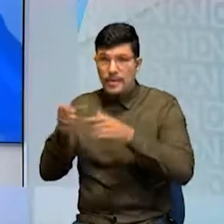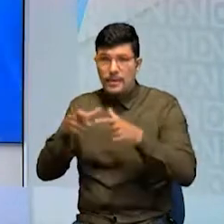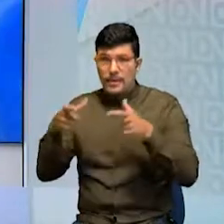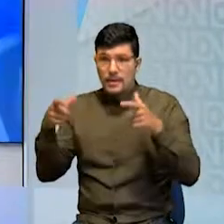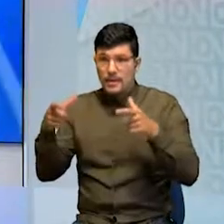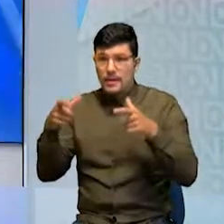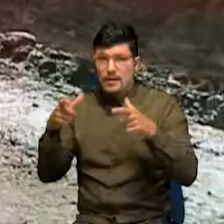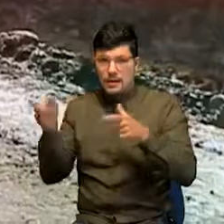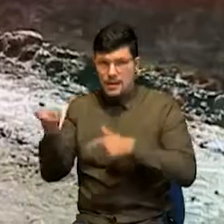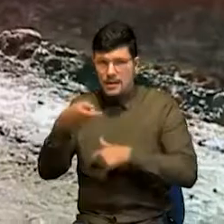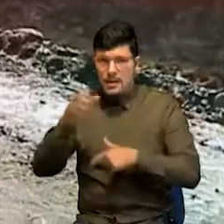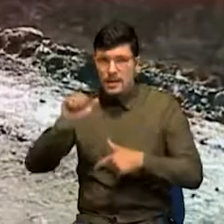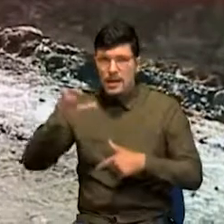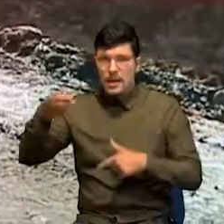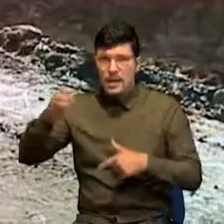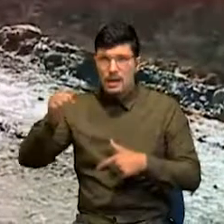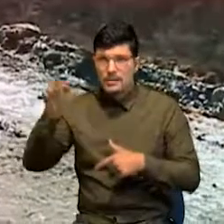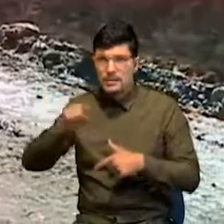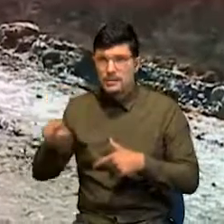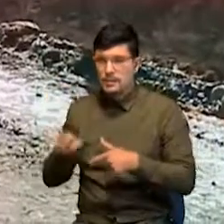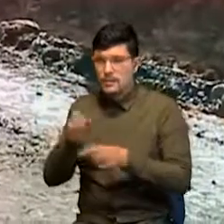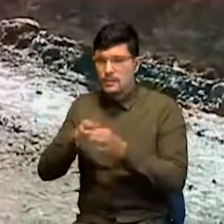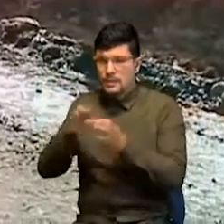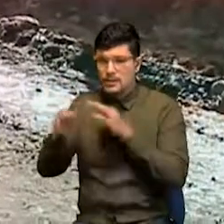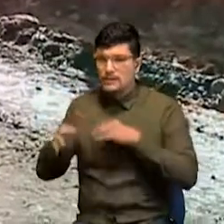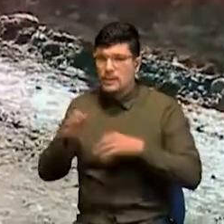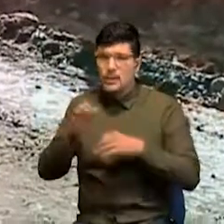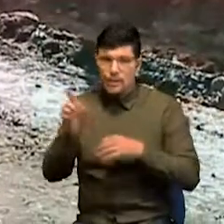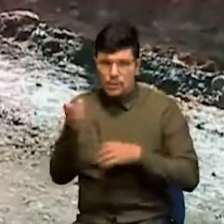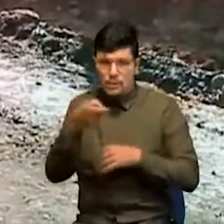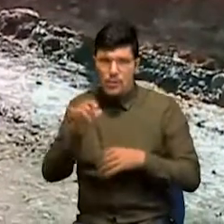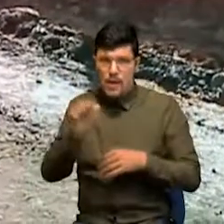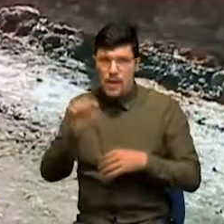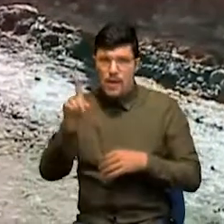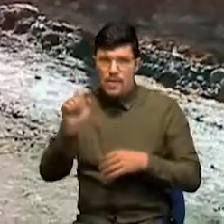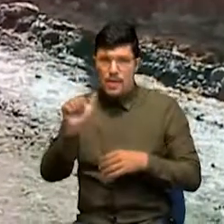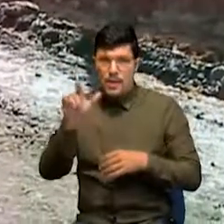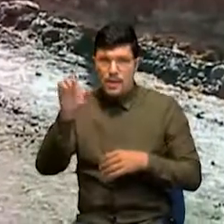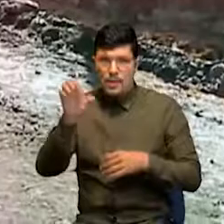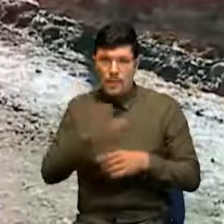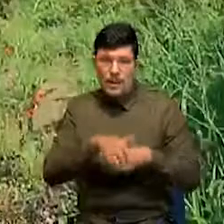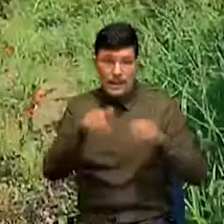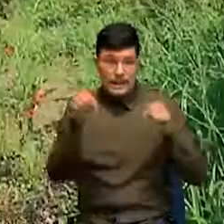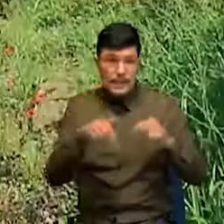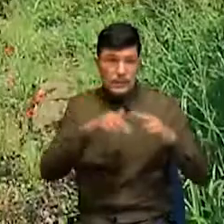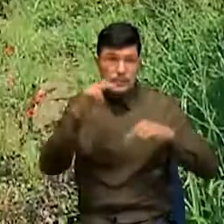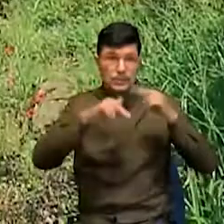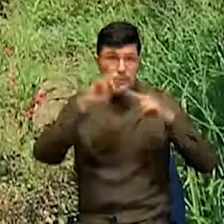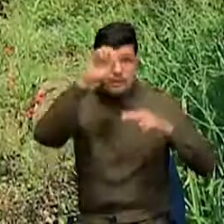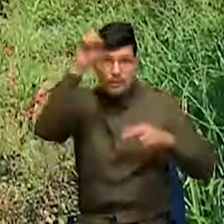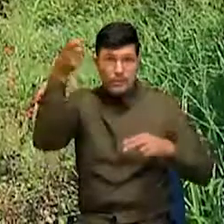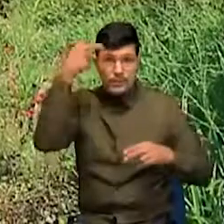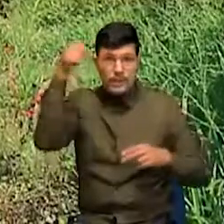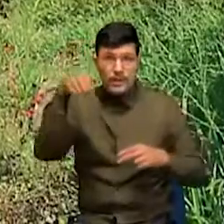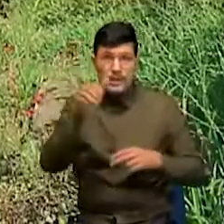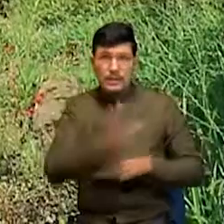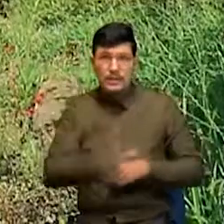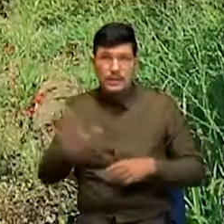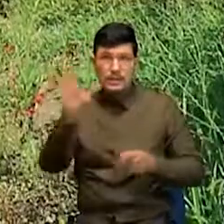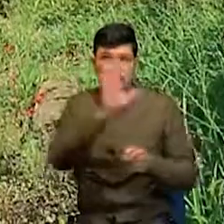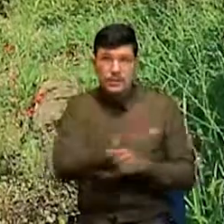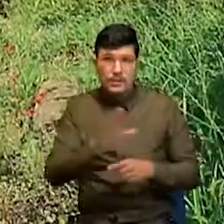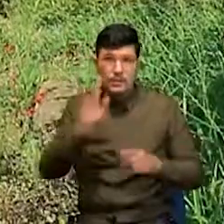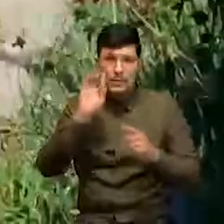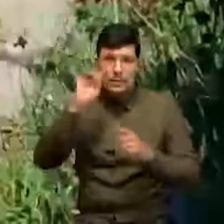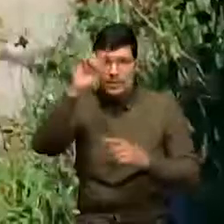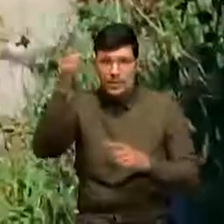guadalupe la pavimentación de esta vía es sobre ejecutada por el gobierno departamental el departamento nacional de planeación y